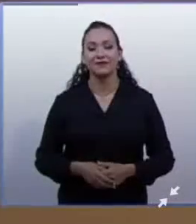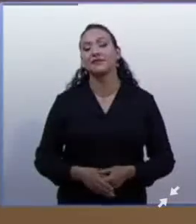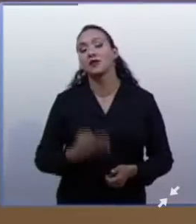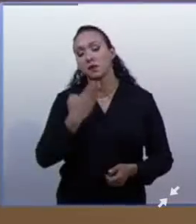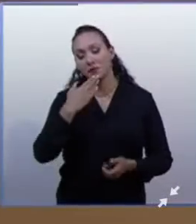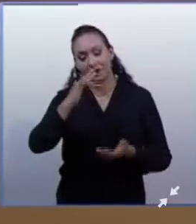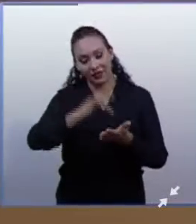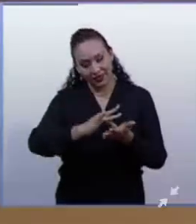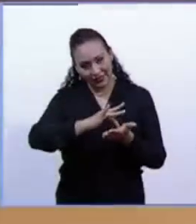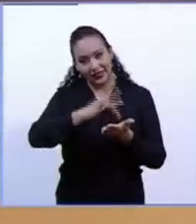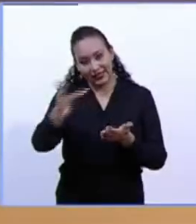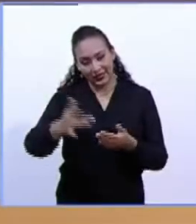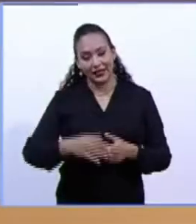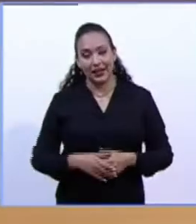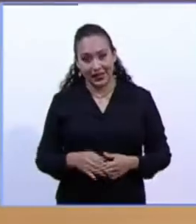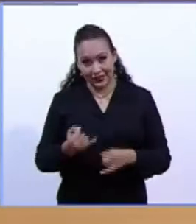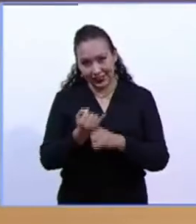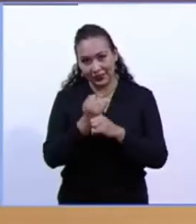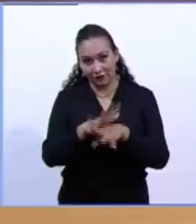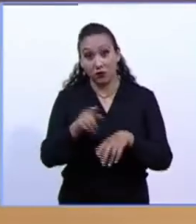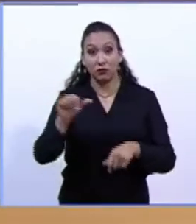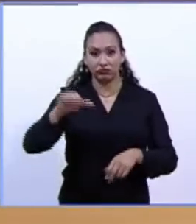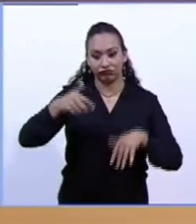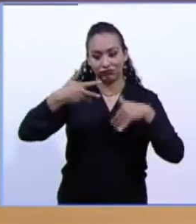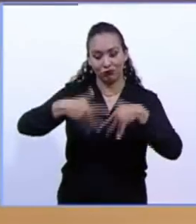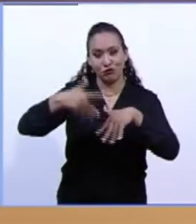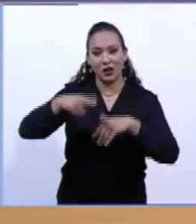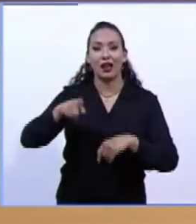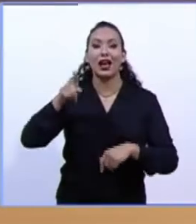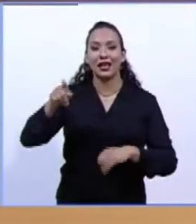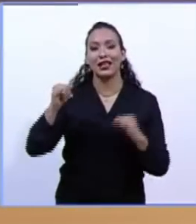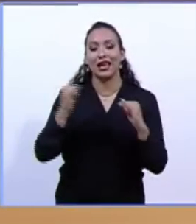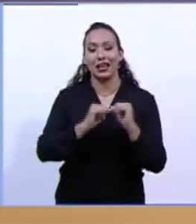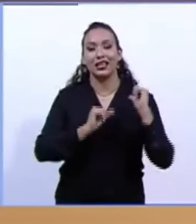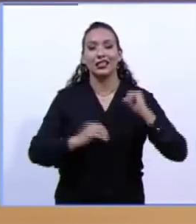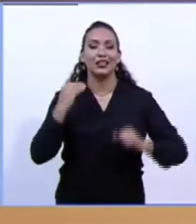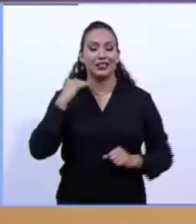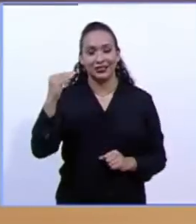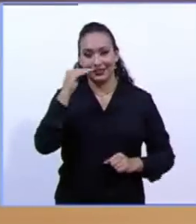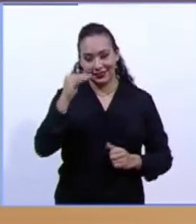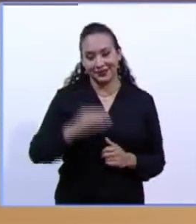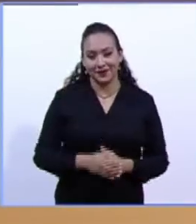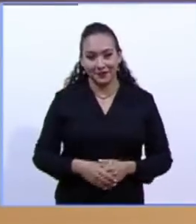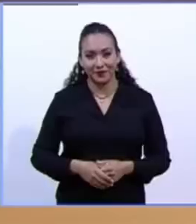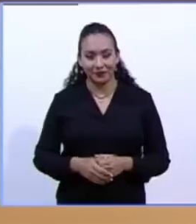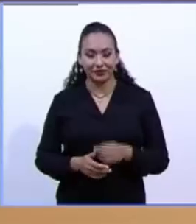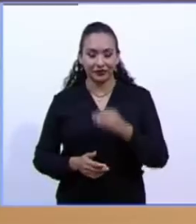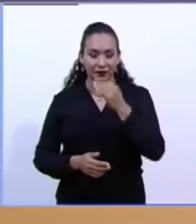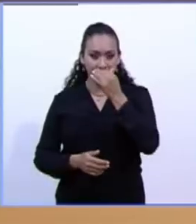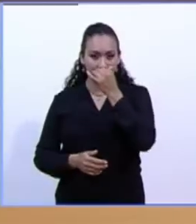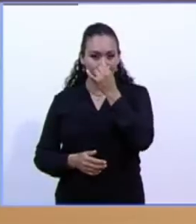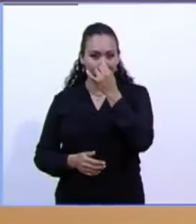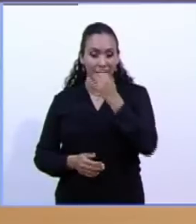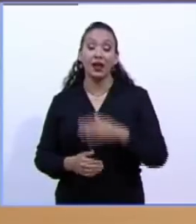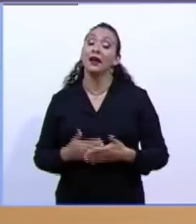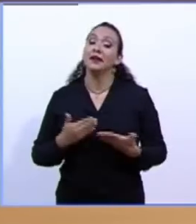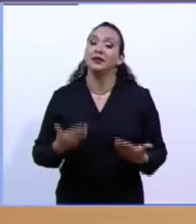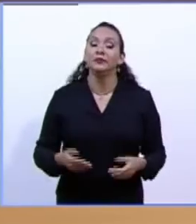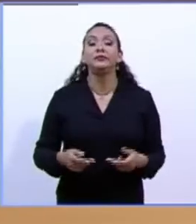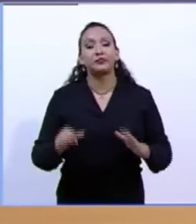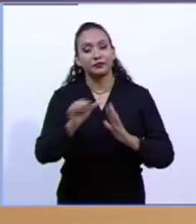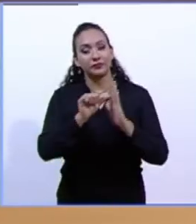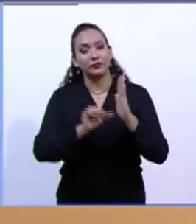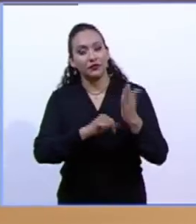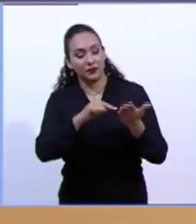Muchas gracias, Laura, por este reporte de esta manifestación allá en la Defensoría Pública. Estamos al pendiente. Y de acuerdo con los